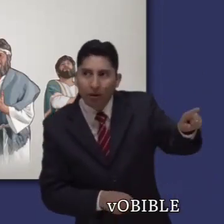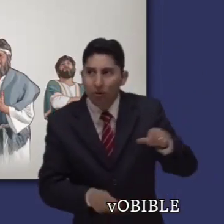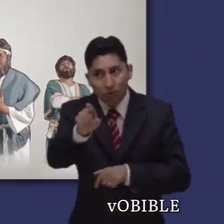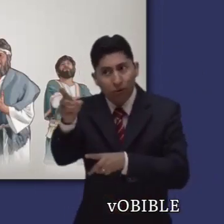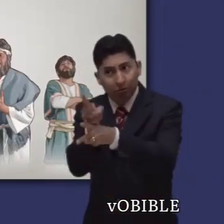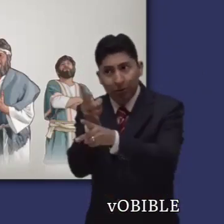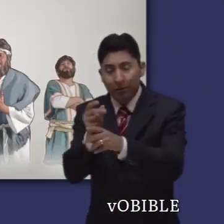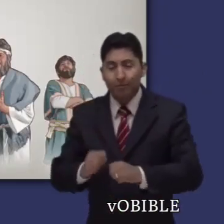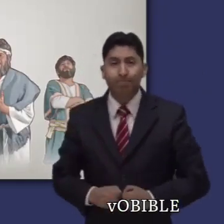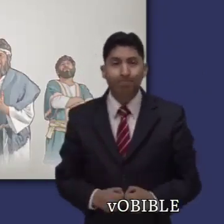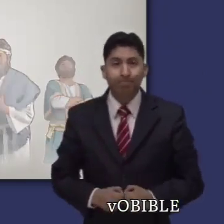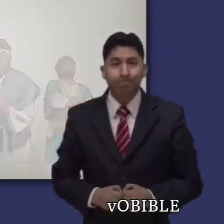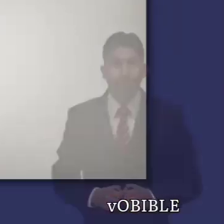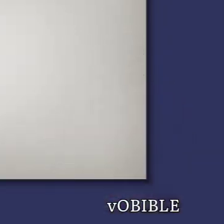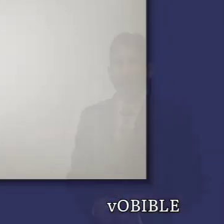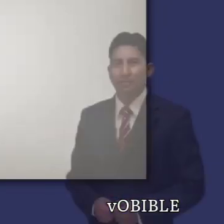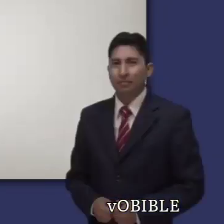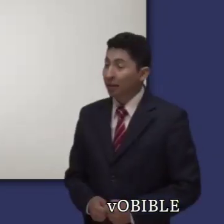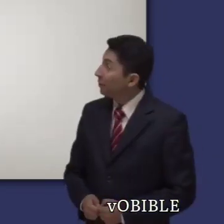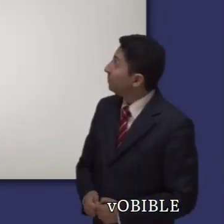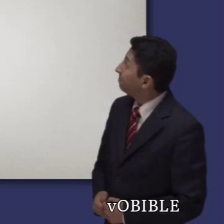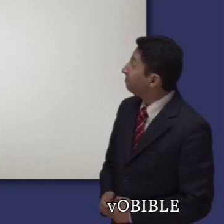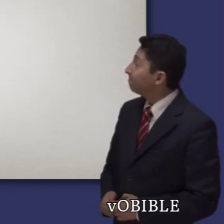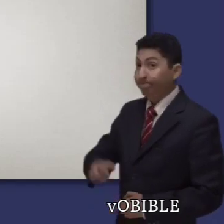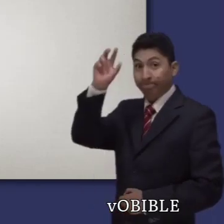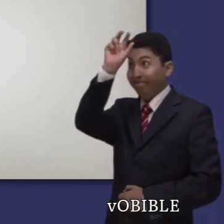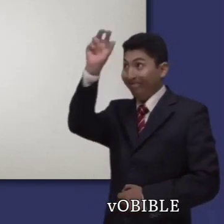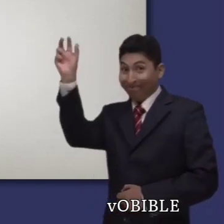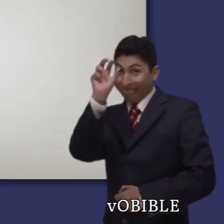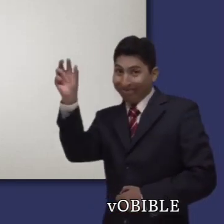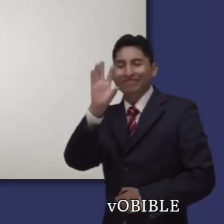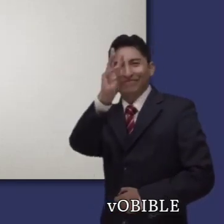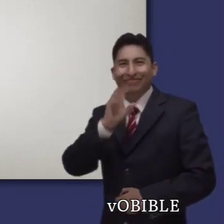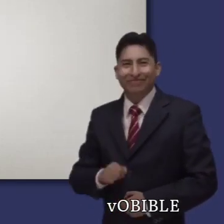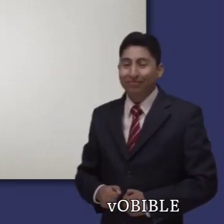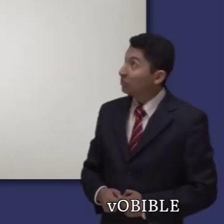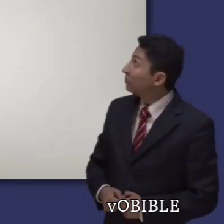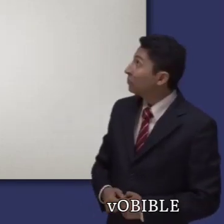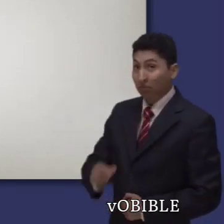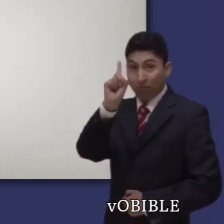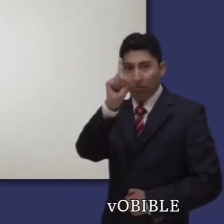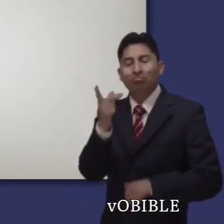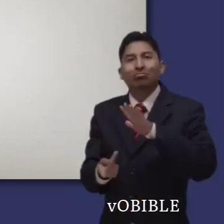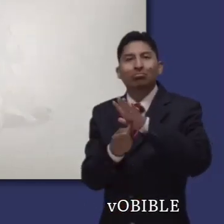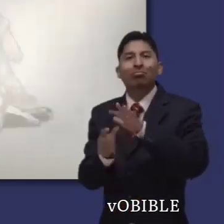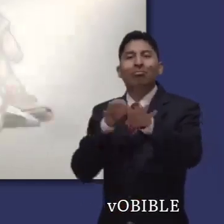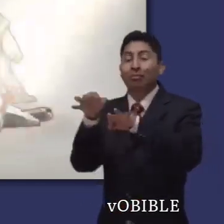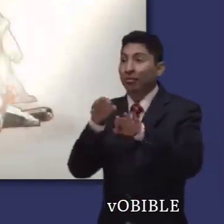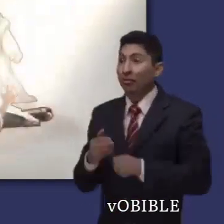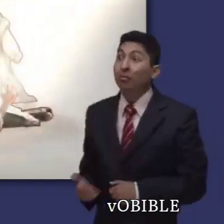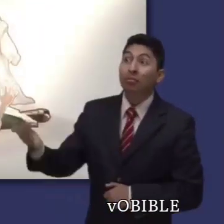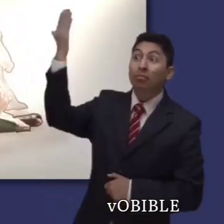de Moisés. La carta a los Gálatas tiene 6 capítulos. En el capítulo